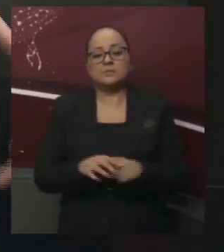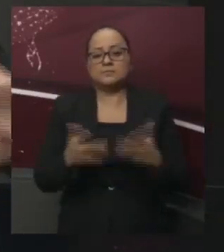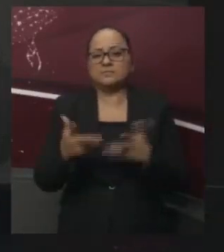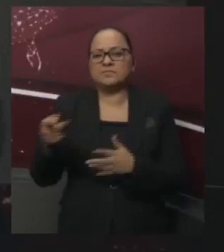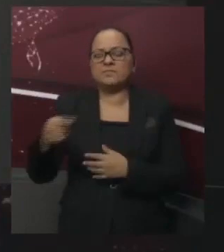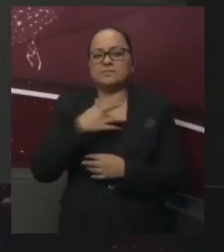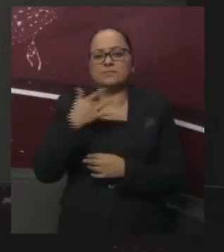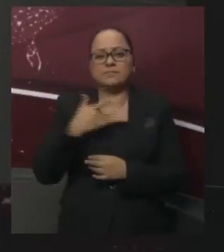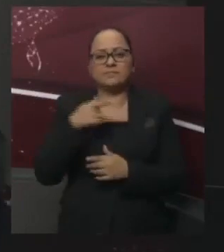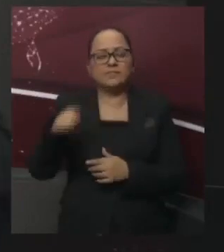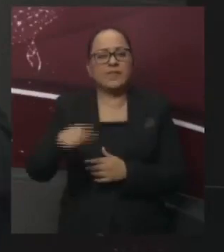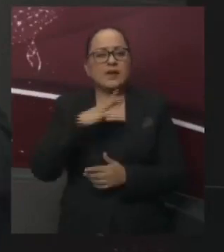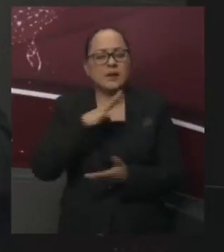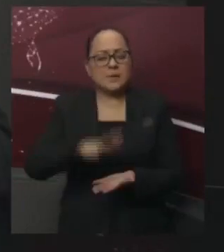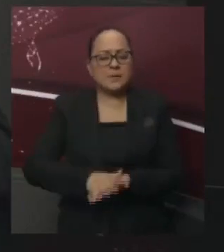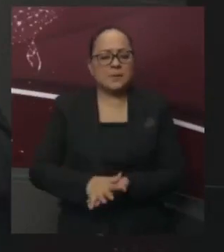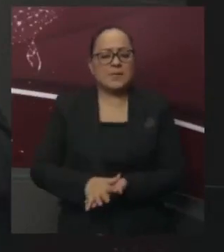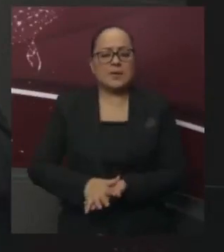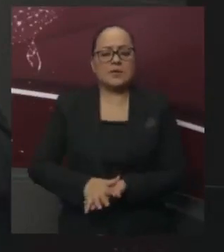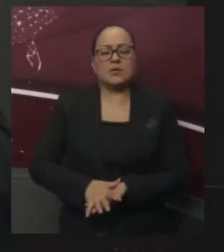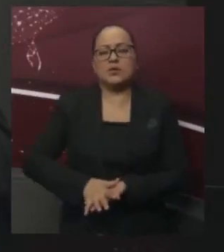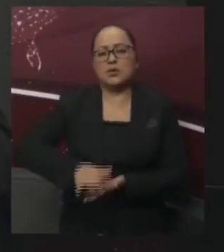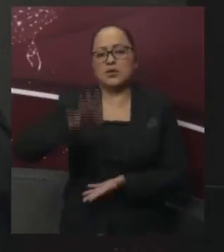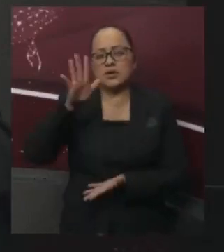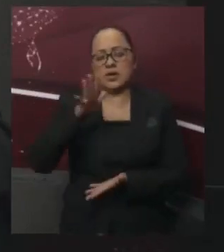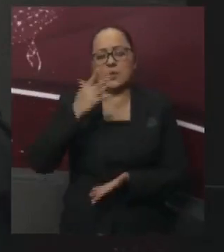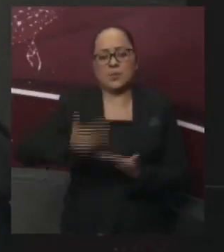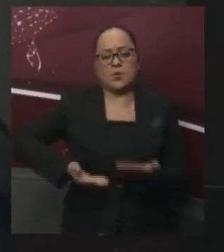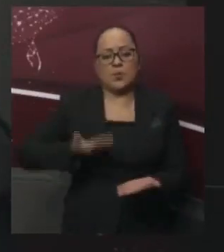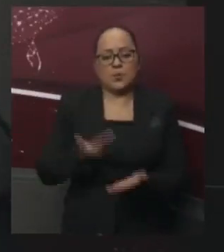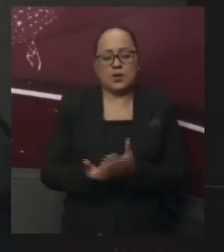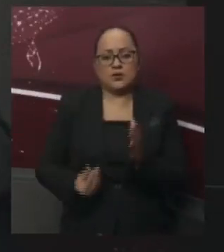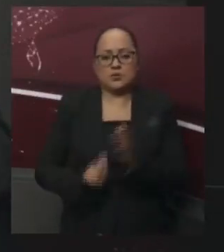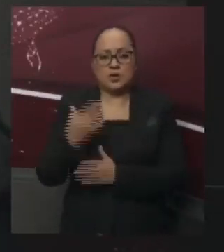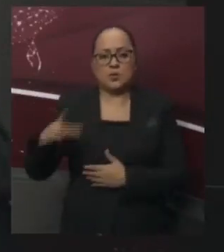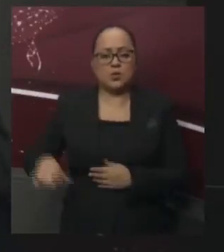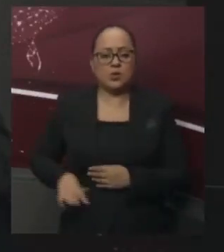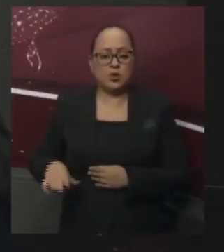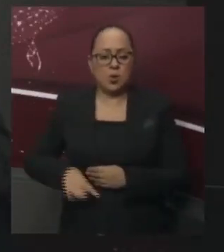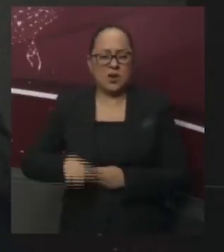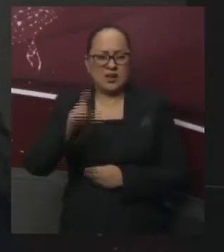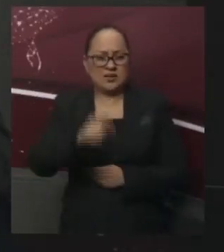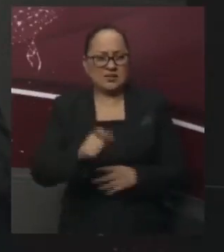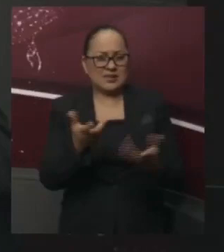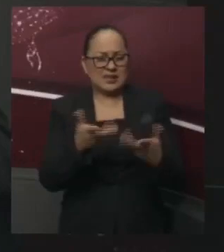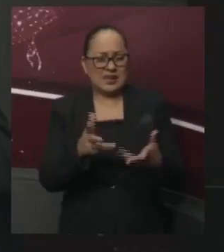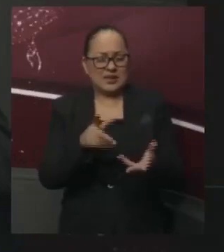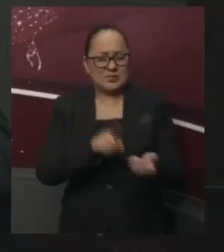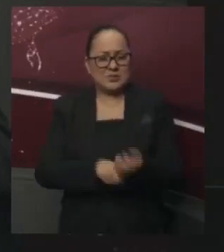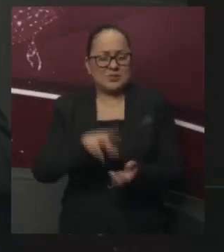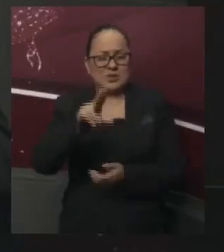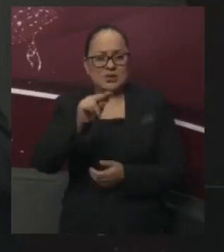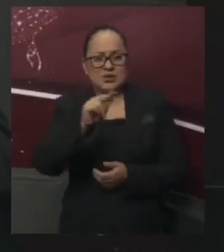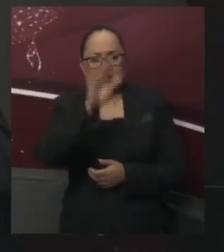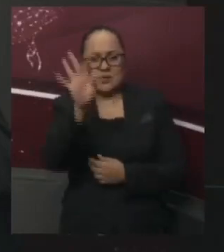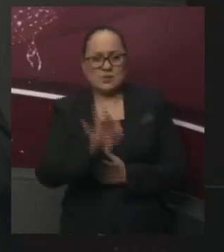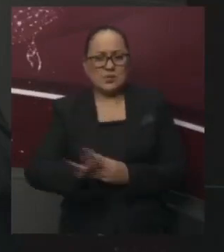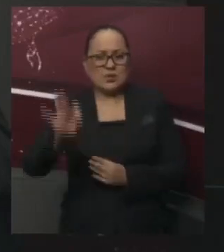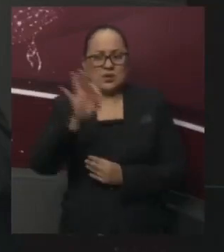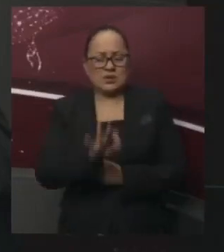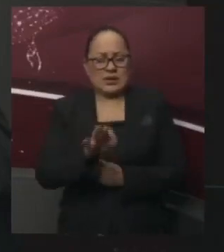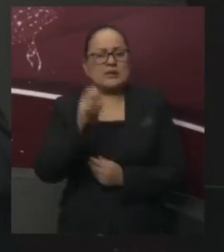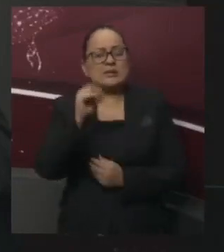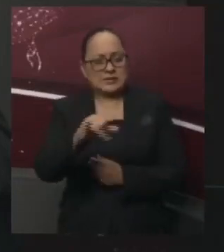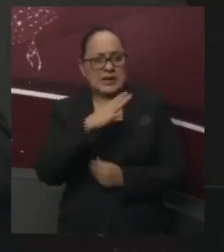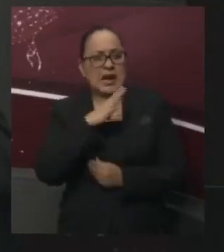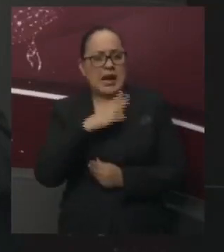que si bien la mayoría de los proyectos del nuevo gobierno han sido pasados a cercano a un 80%, sí hay que